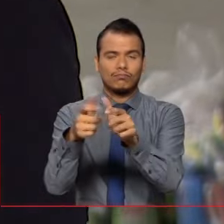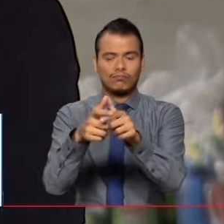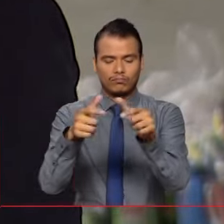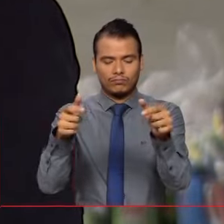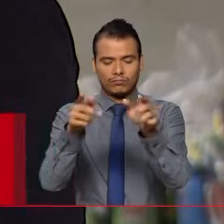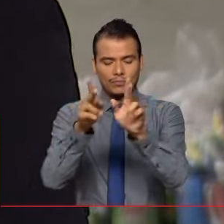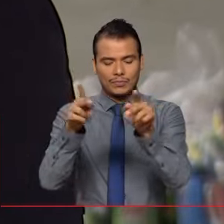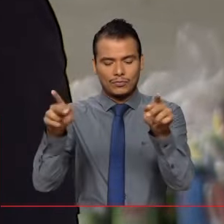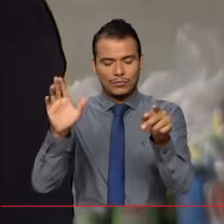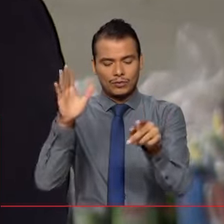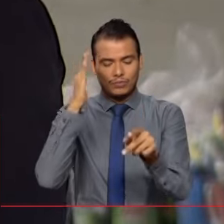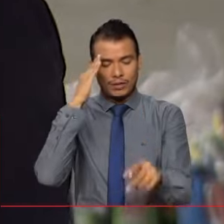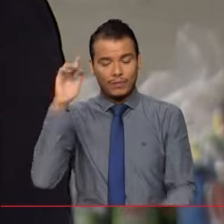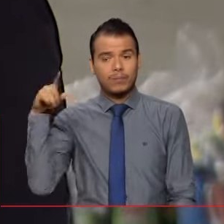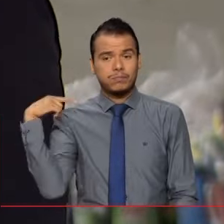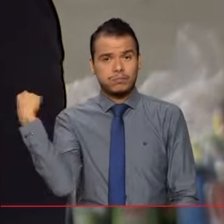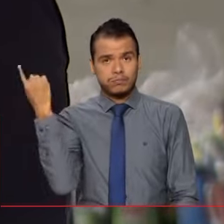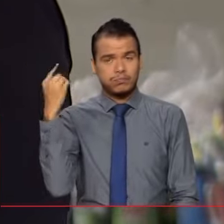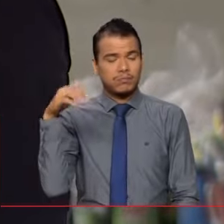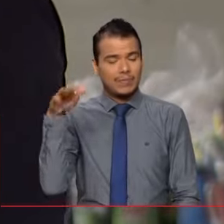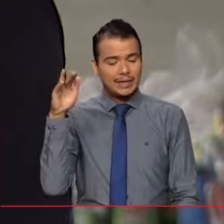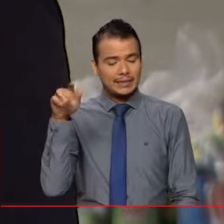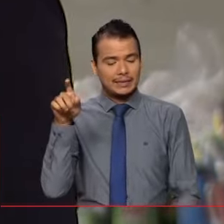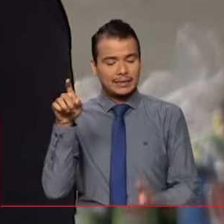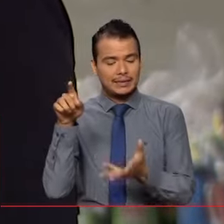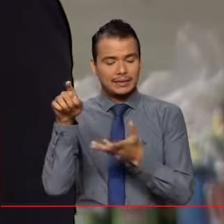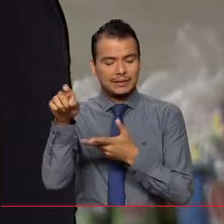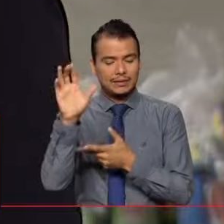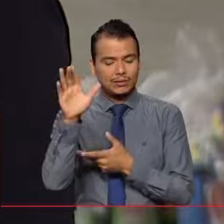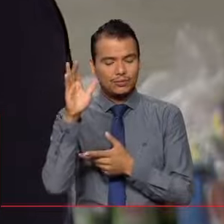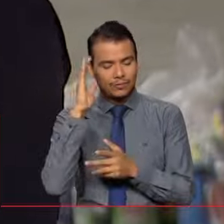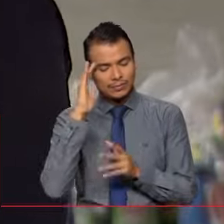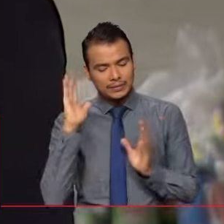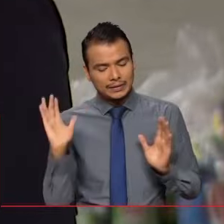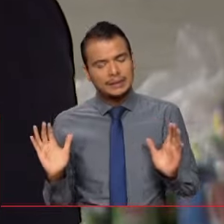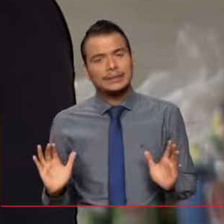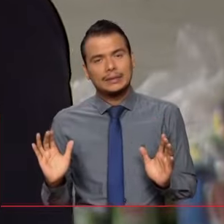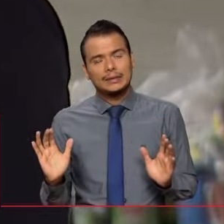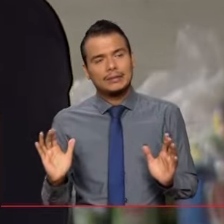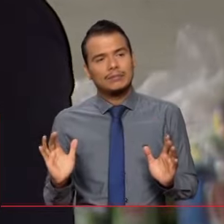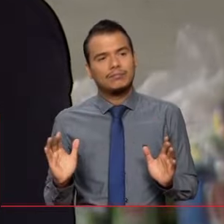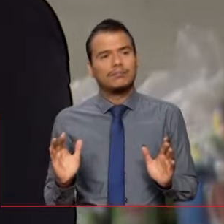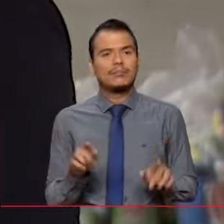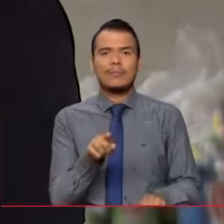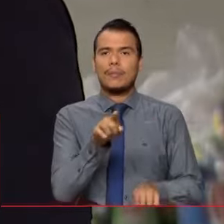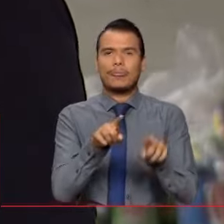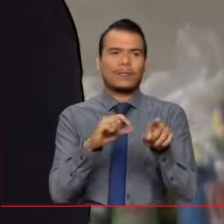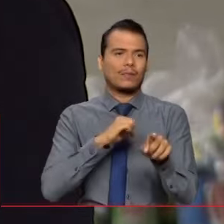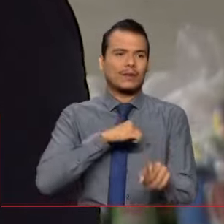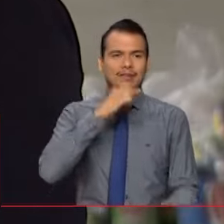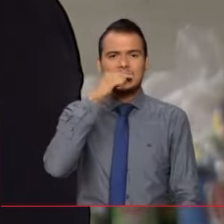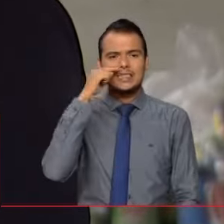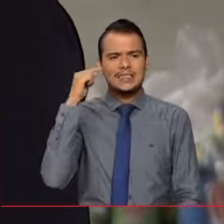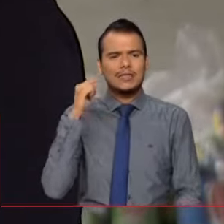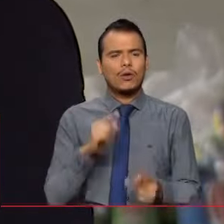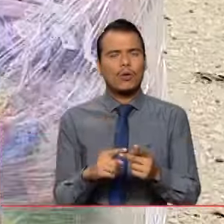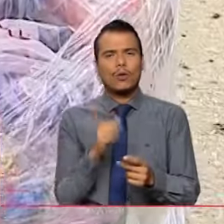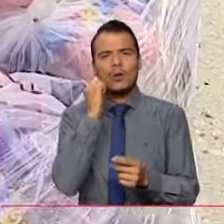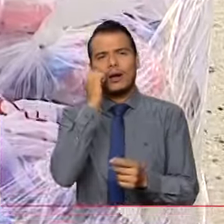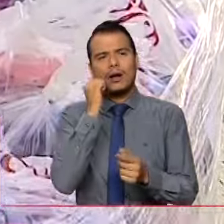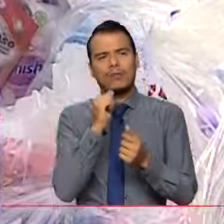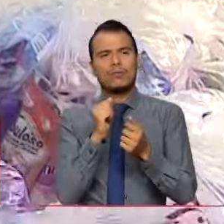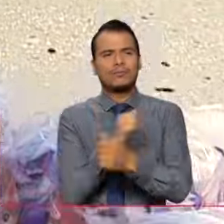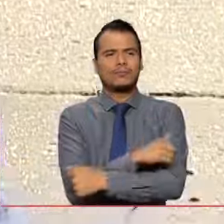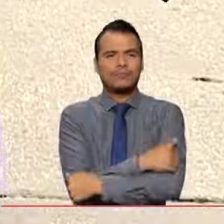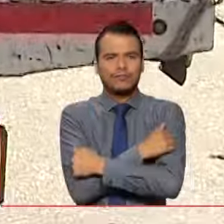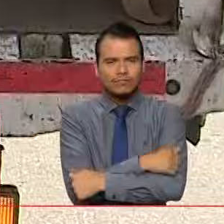cárcel, que tanto lo necesitan. Tantas personas que de pronto no tienen cómo cepillarse, un jaboncito para lavarse las